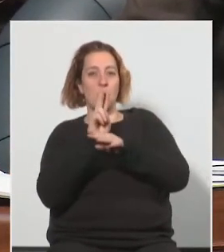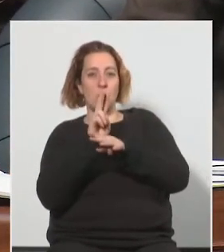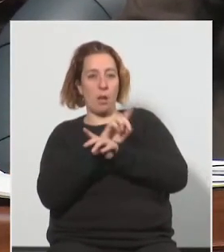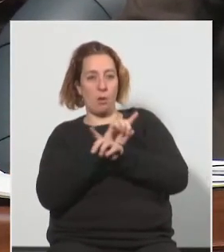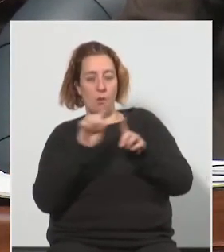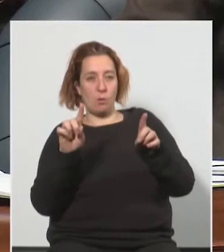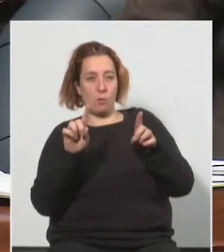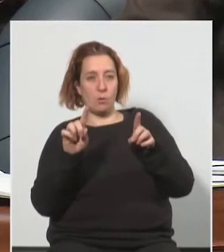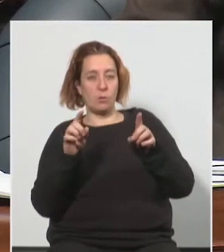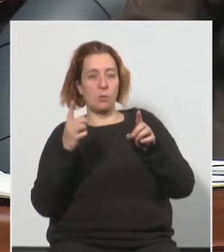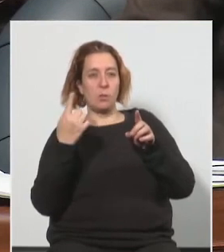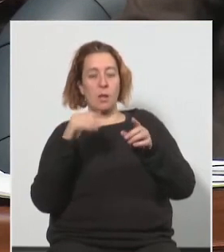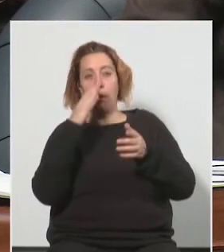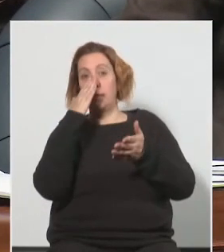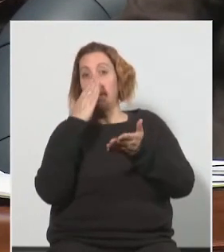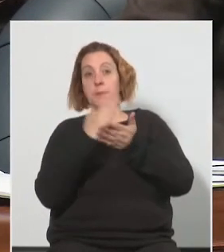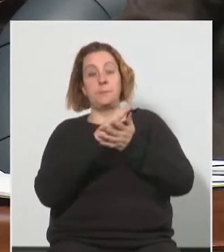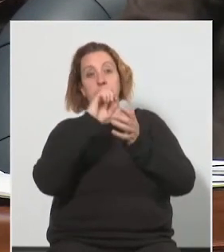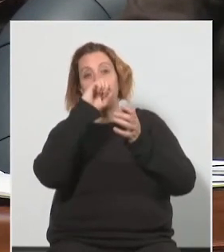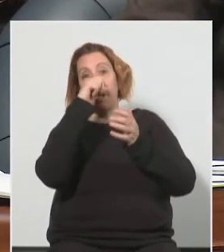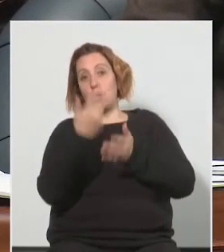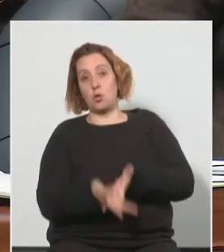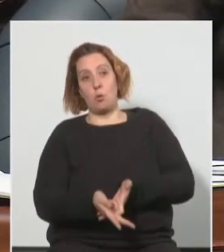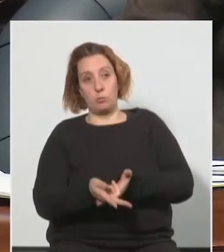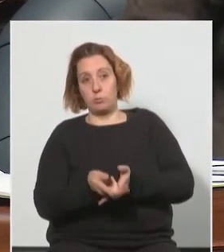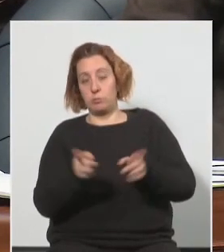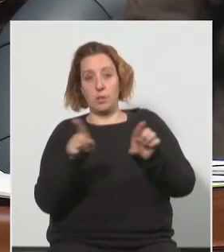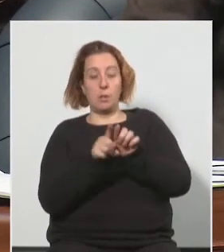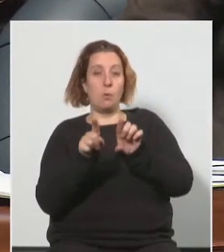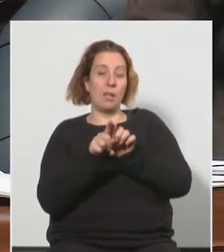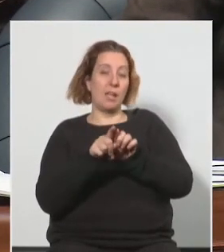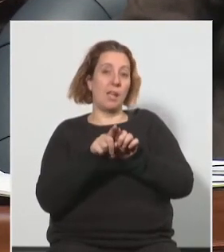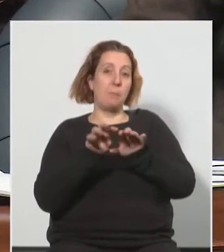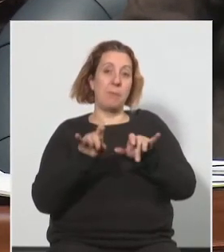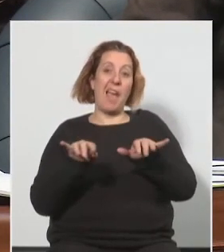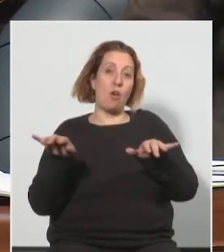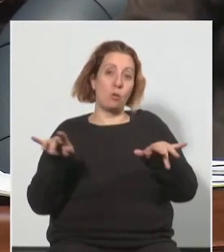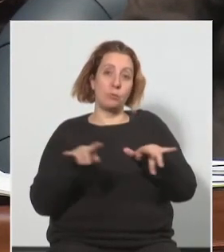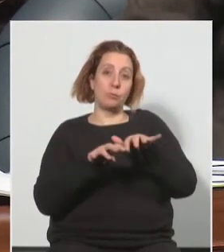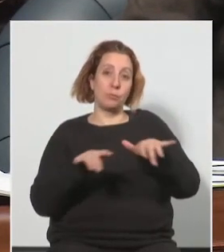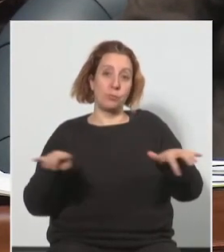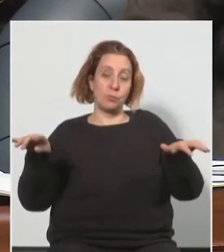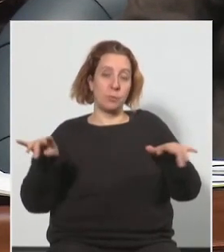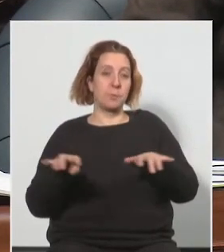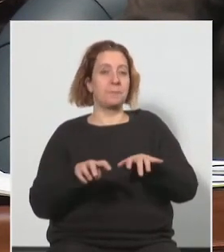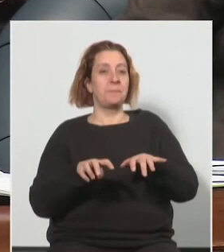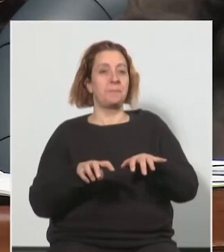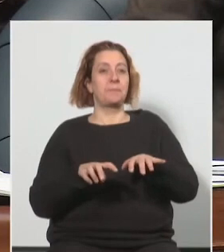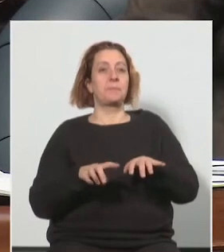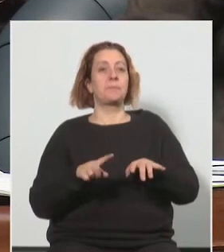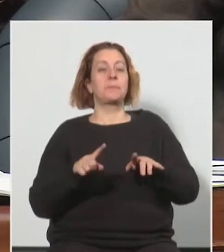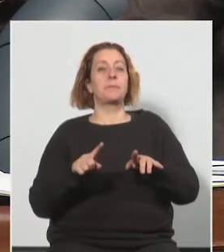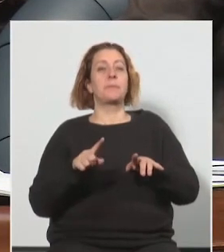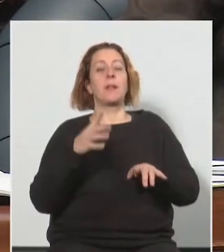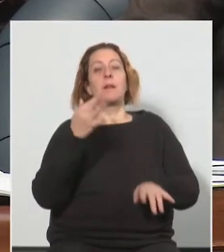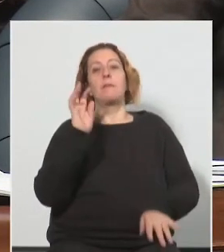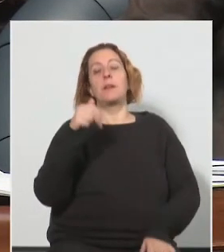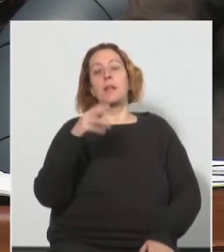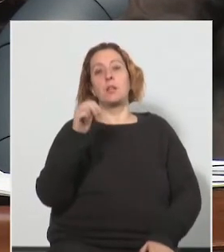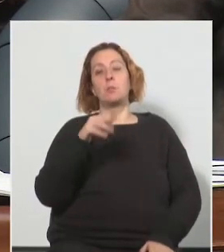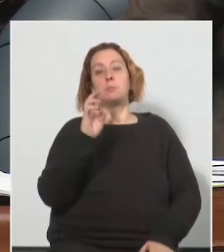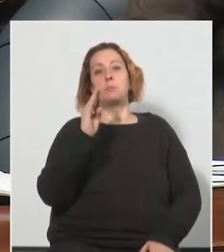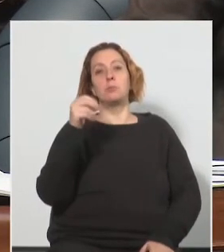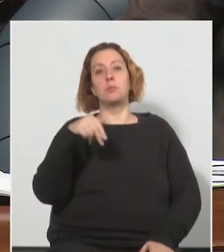asegurarlo, por lo que terminó cayendo como un piano. Según Fernando